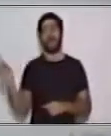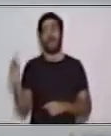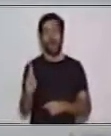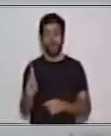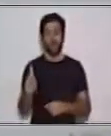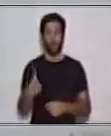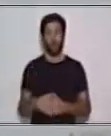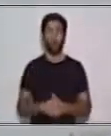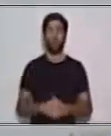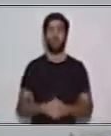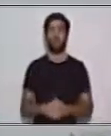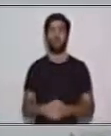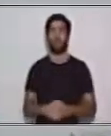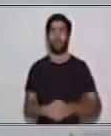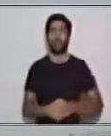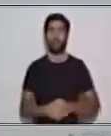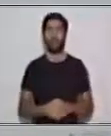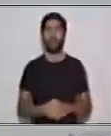dijeron que tenían